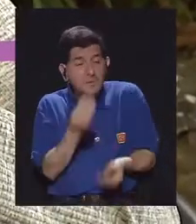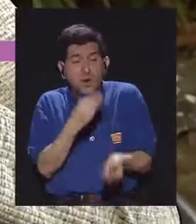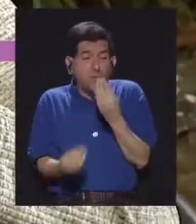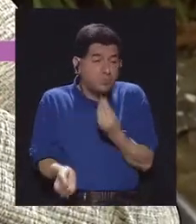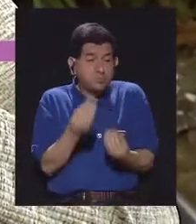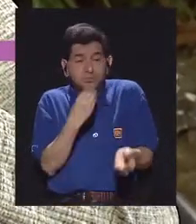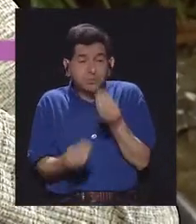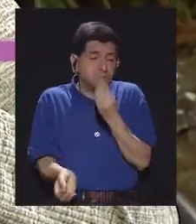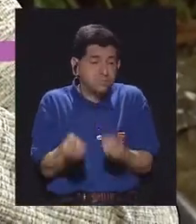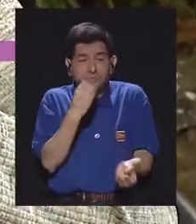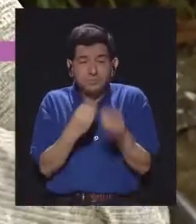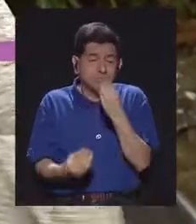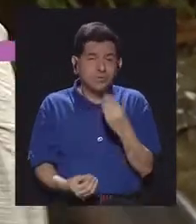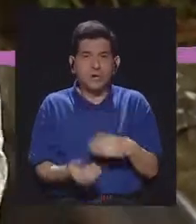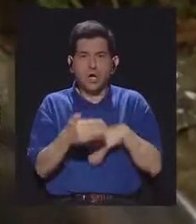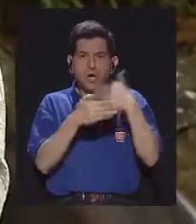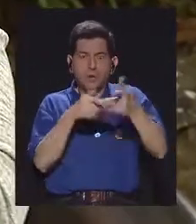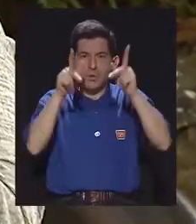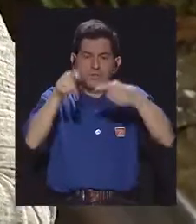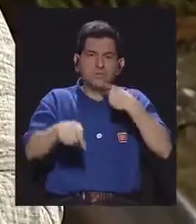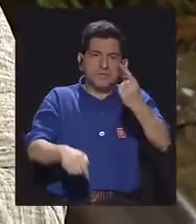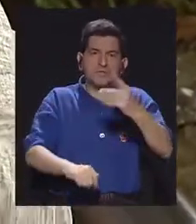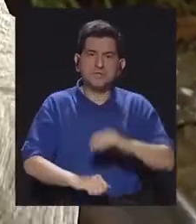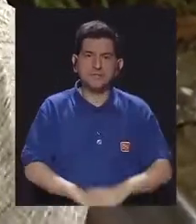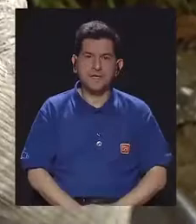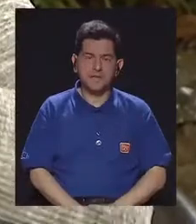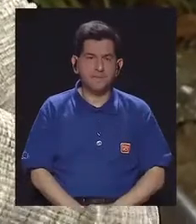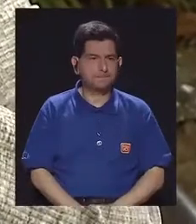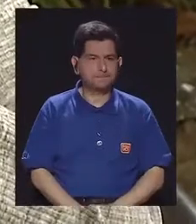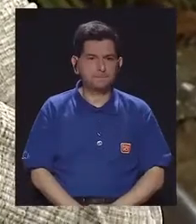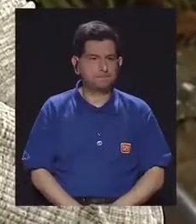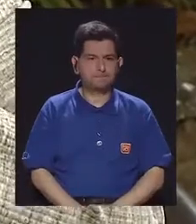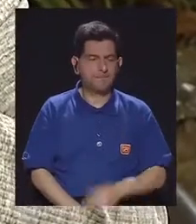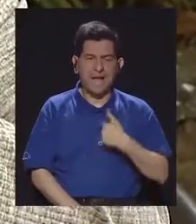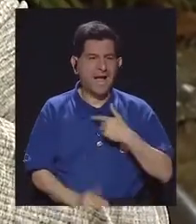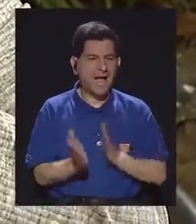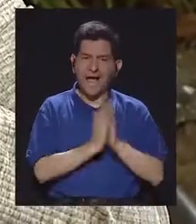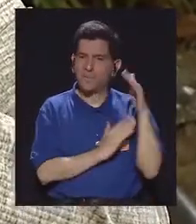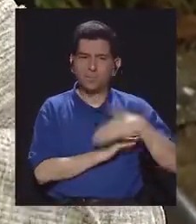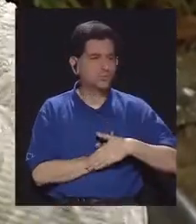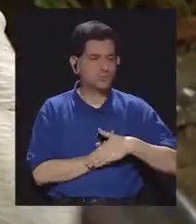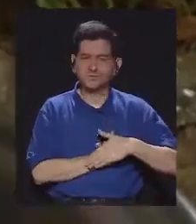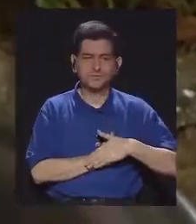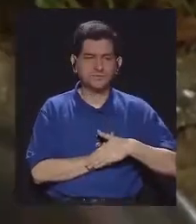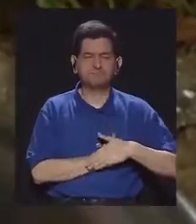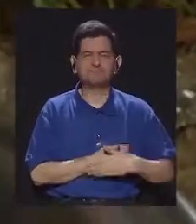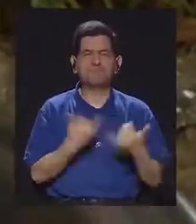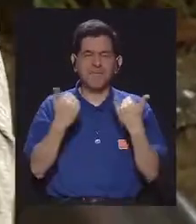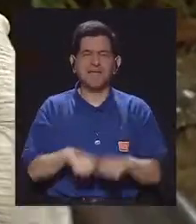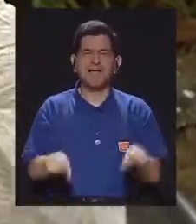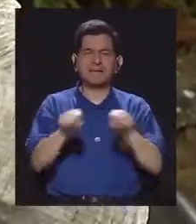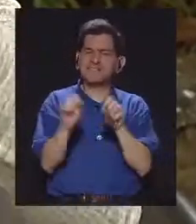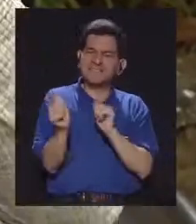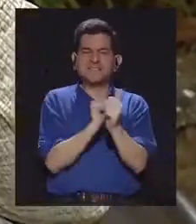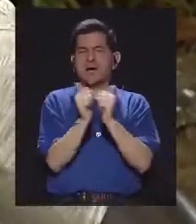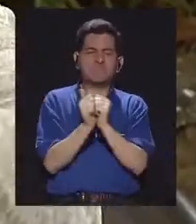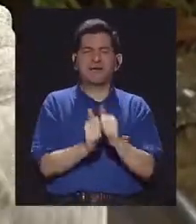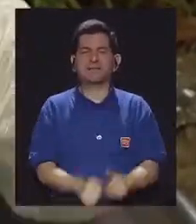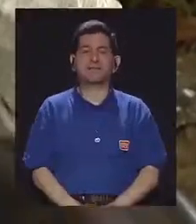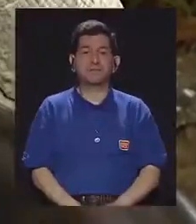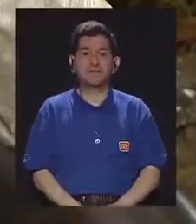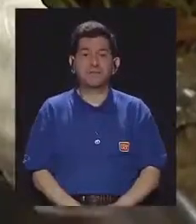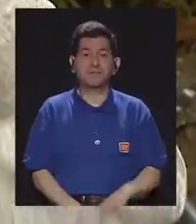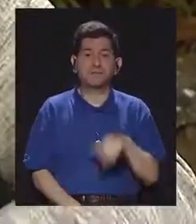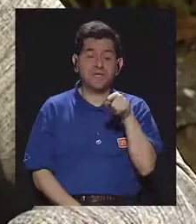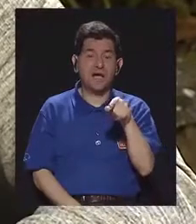comidas ricas de final de año, y entonces sí, la gente dice, me usé. Uh-huh. Y se ponen las tenis, como vos decís, y a la